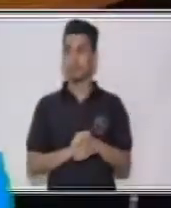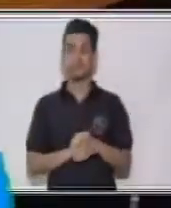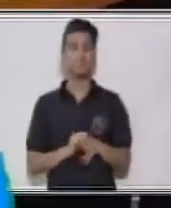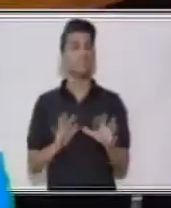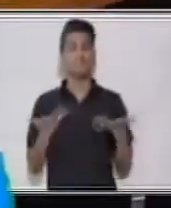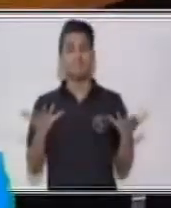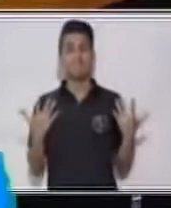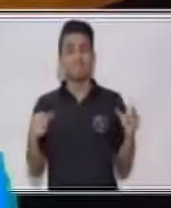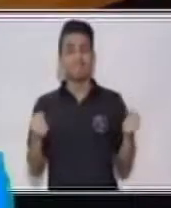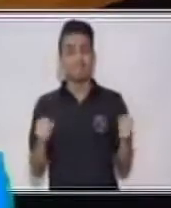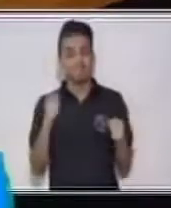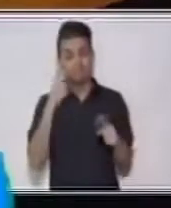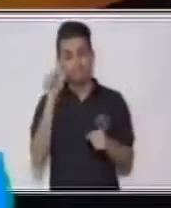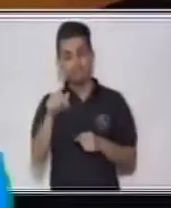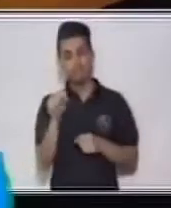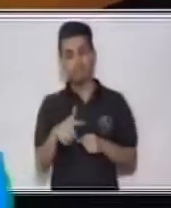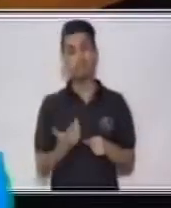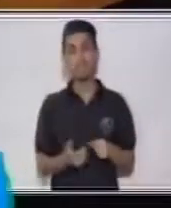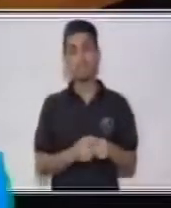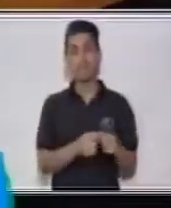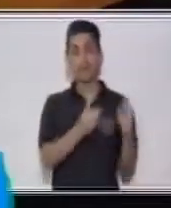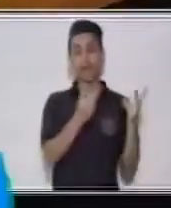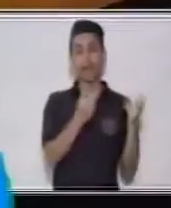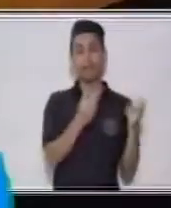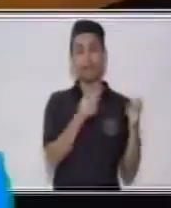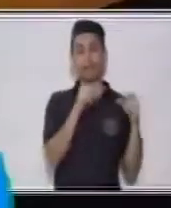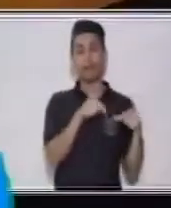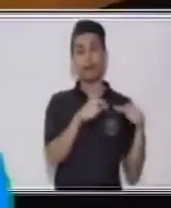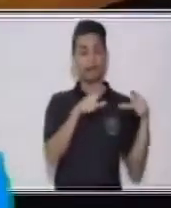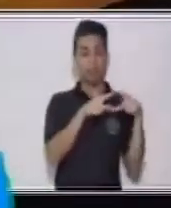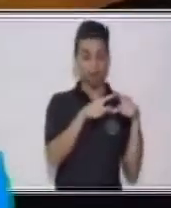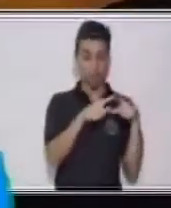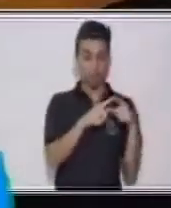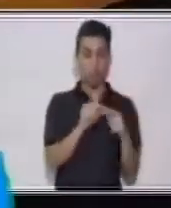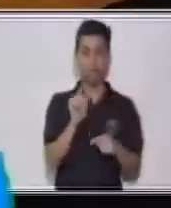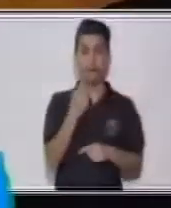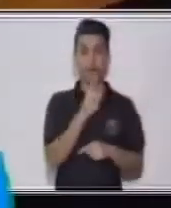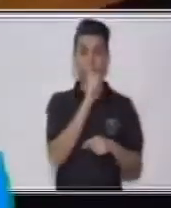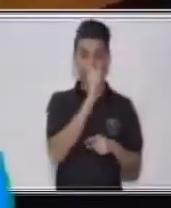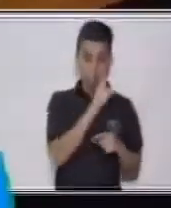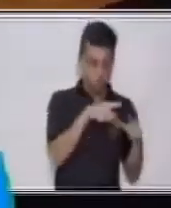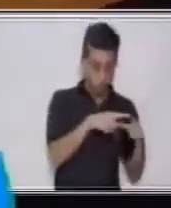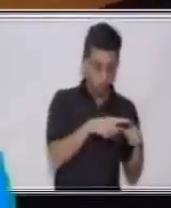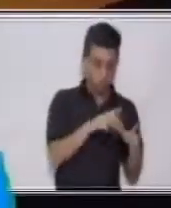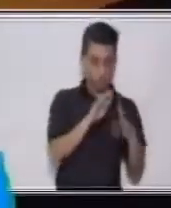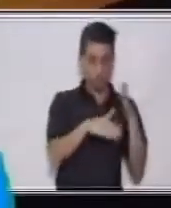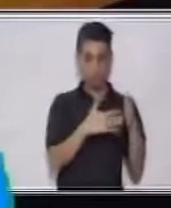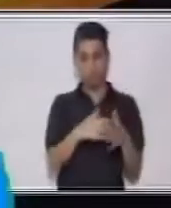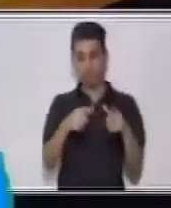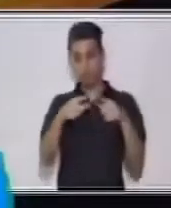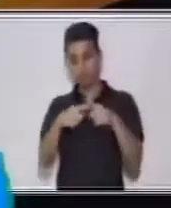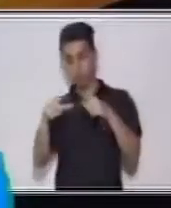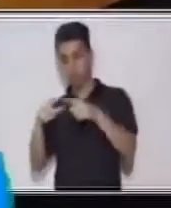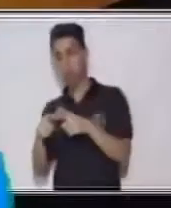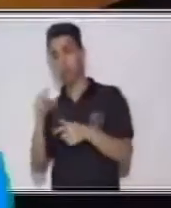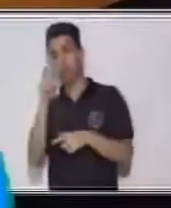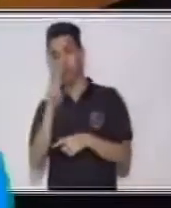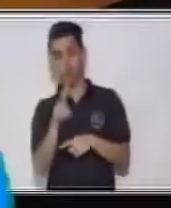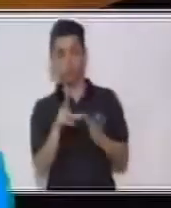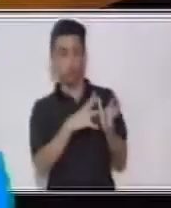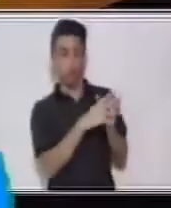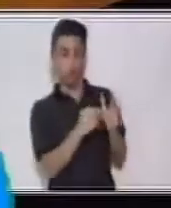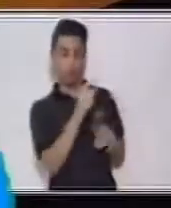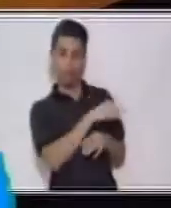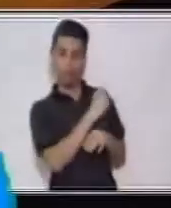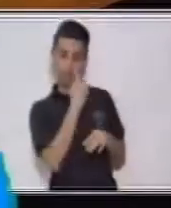acabo de hacer repetir esta figura primero hicimos un triángulo y luego hicimos dos triángulos similares a la